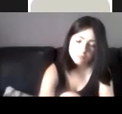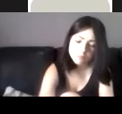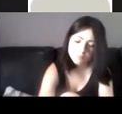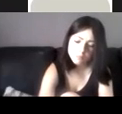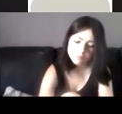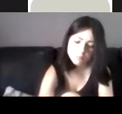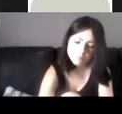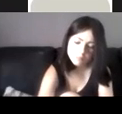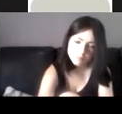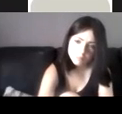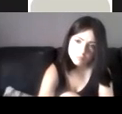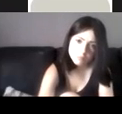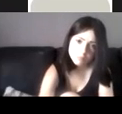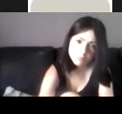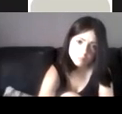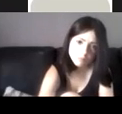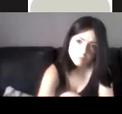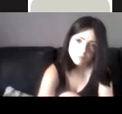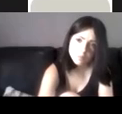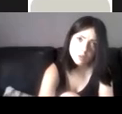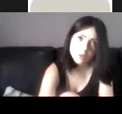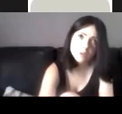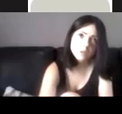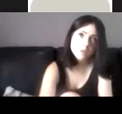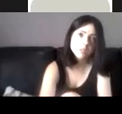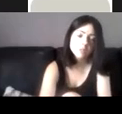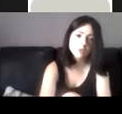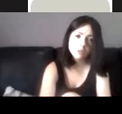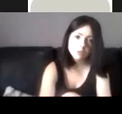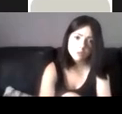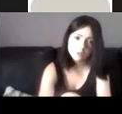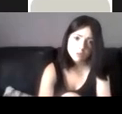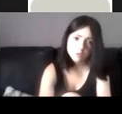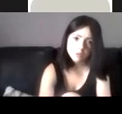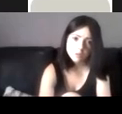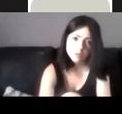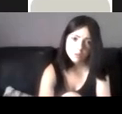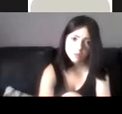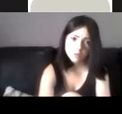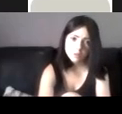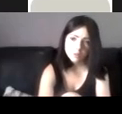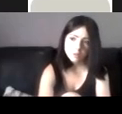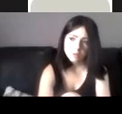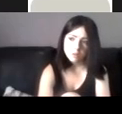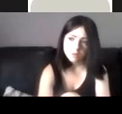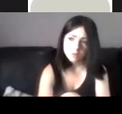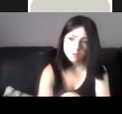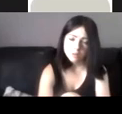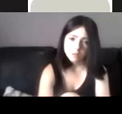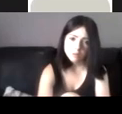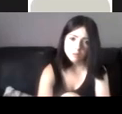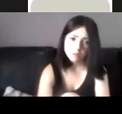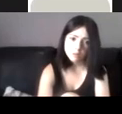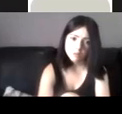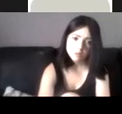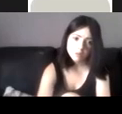lectora, ya que la imagen va a reemplazar mucho la palabra, y la gente entiende más a través de la imagen y a